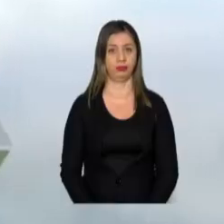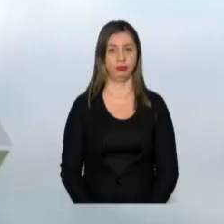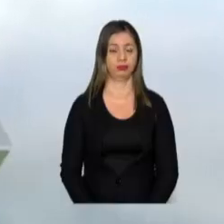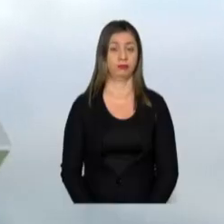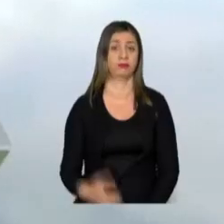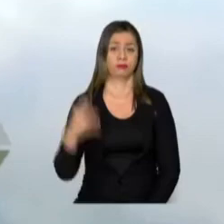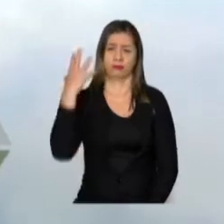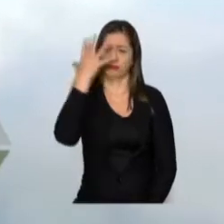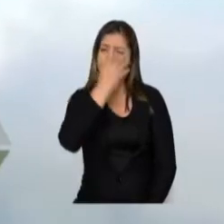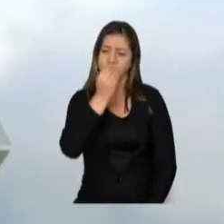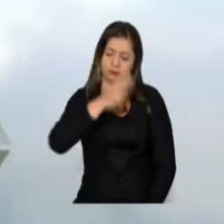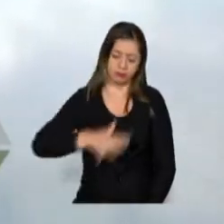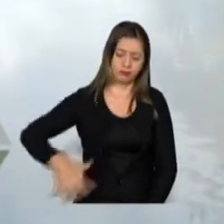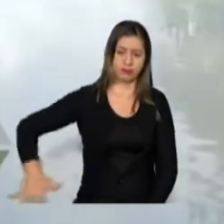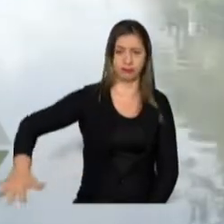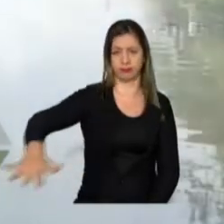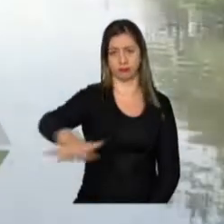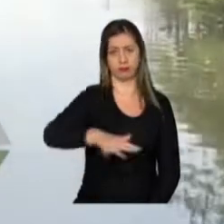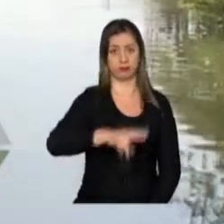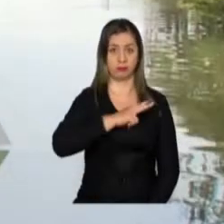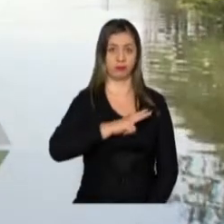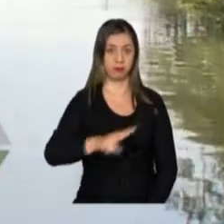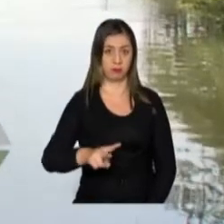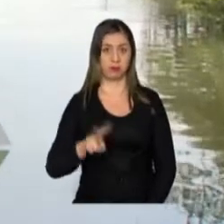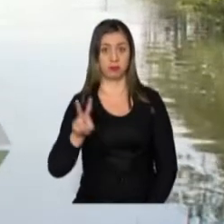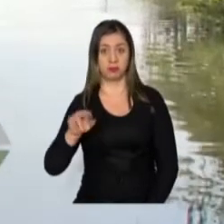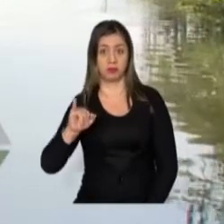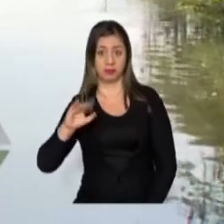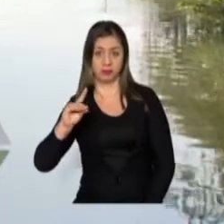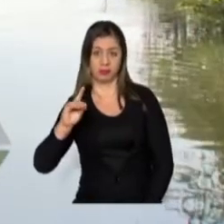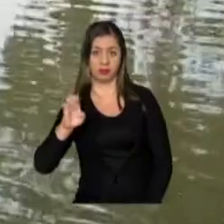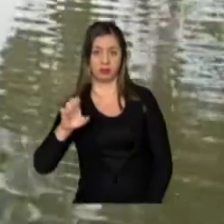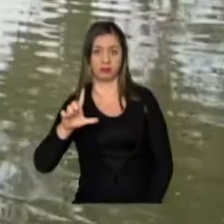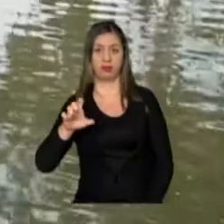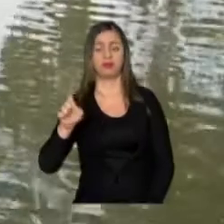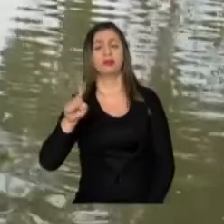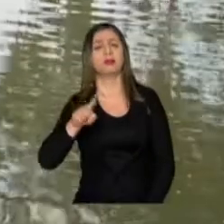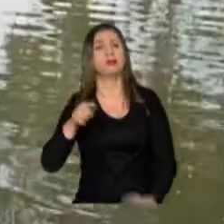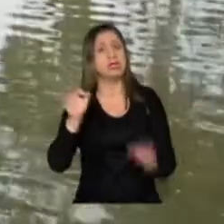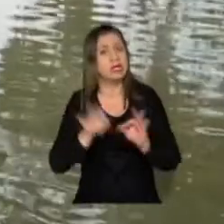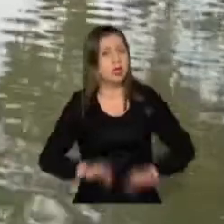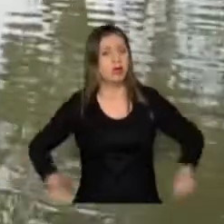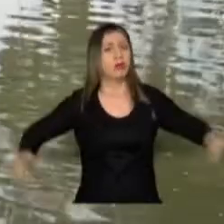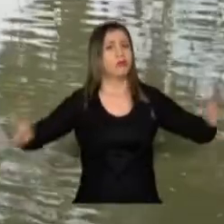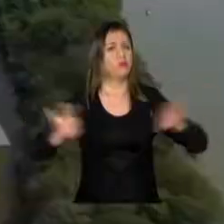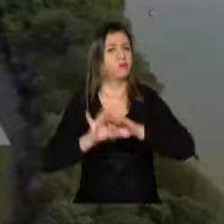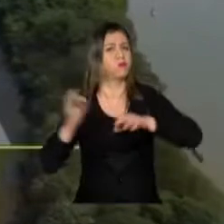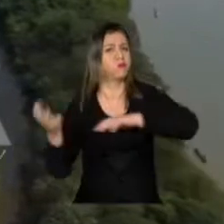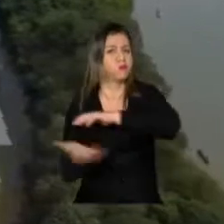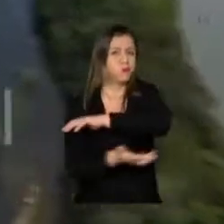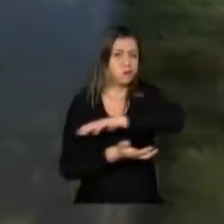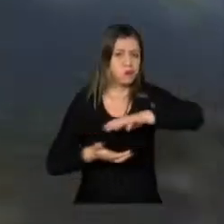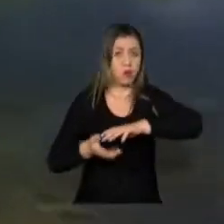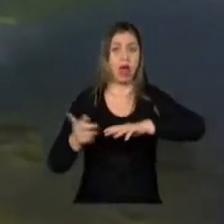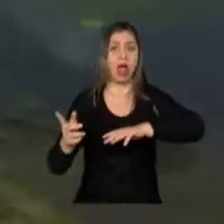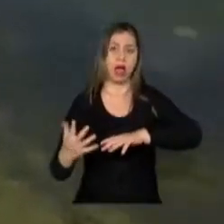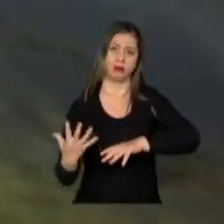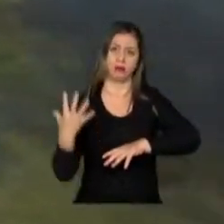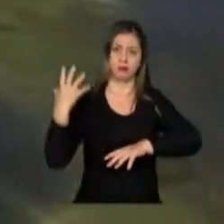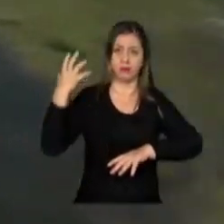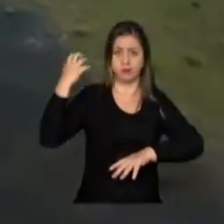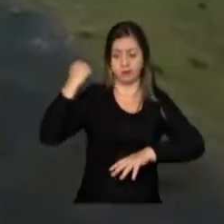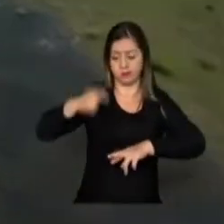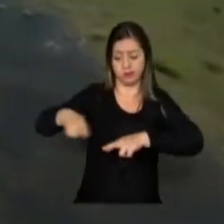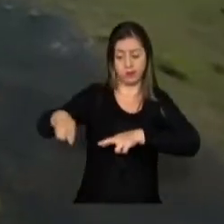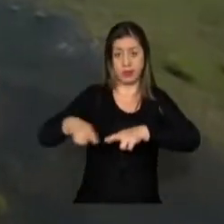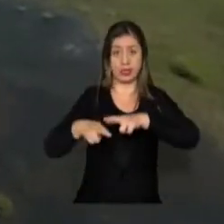más hermosos paisajes del Valle del Cauca, el humedal Videles tiene una gran importancia ecosistémica, empezando porque es una madre vieja o antiguo cauce